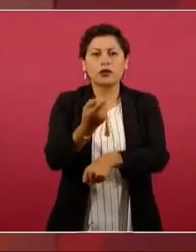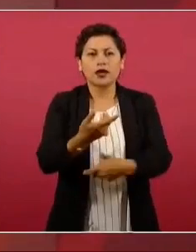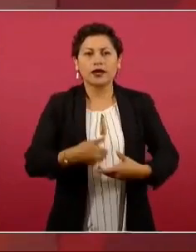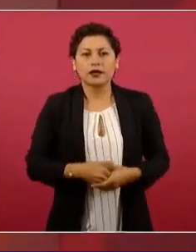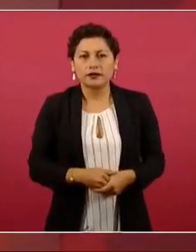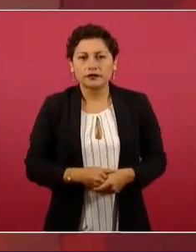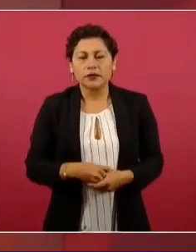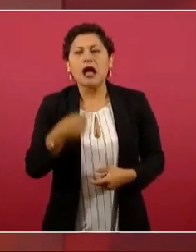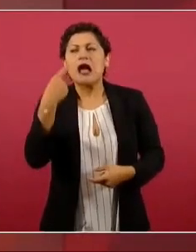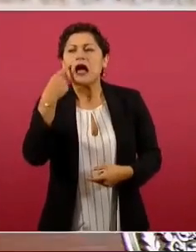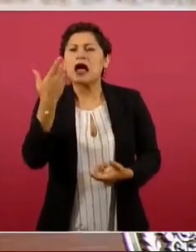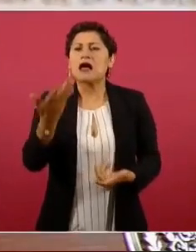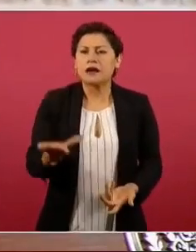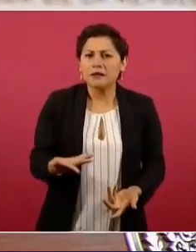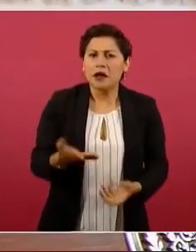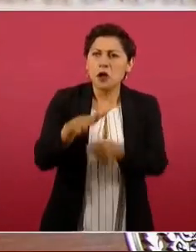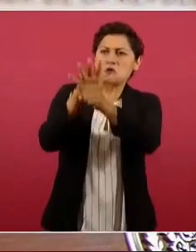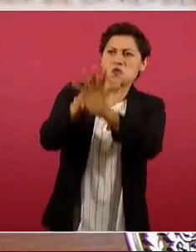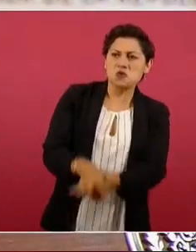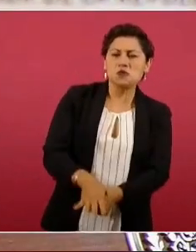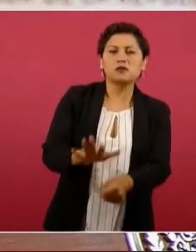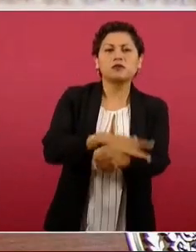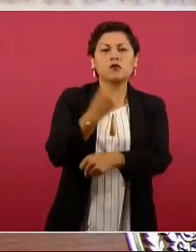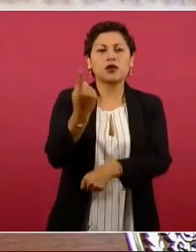A ver, ¿por qué la represión?